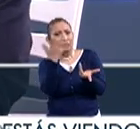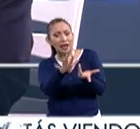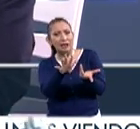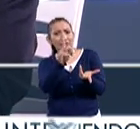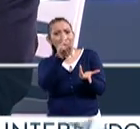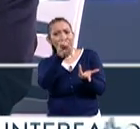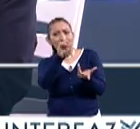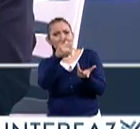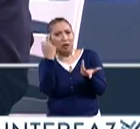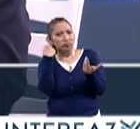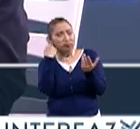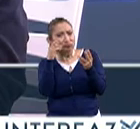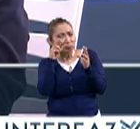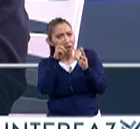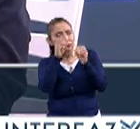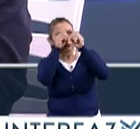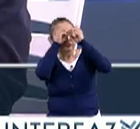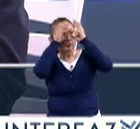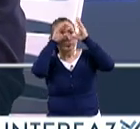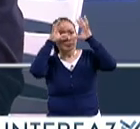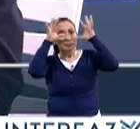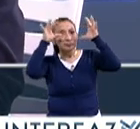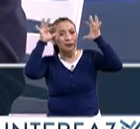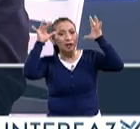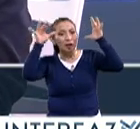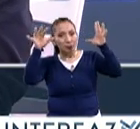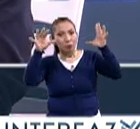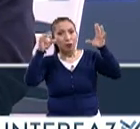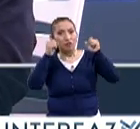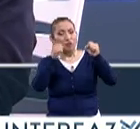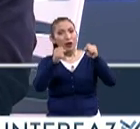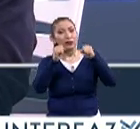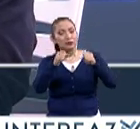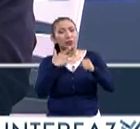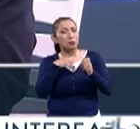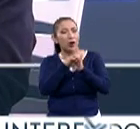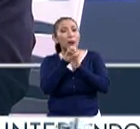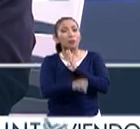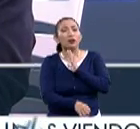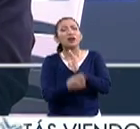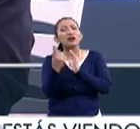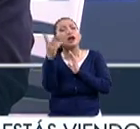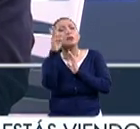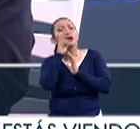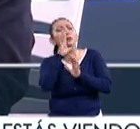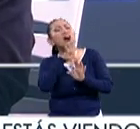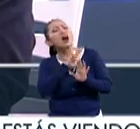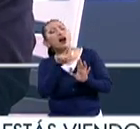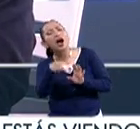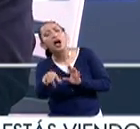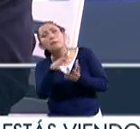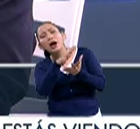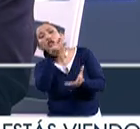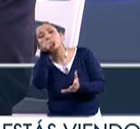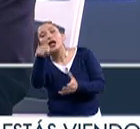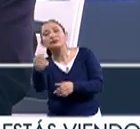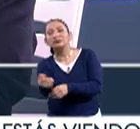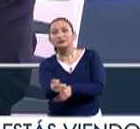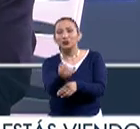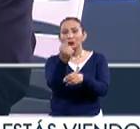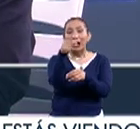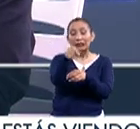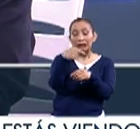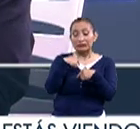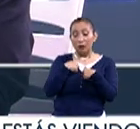décimas así sonoras, pero como a tambor batiente, que dice, por ejemplo: ¿qué prueba de la existencia habrá mayor que la suerte